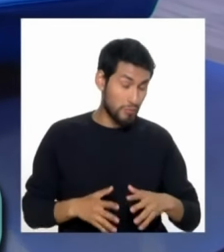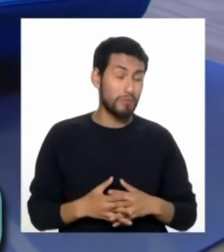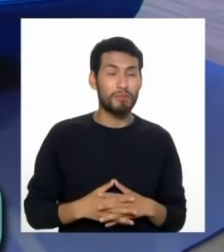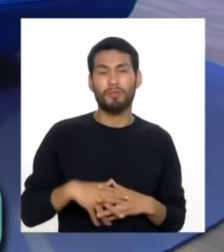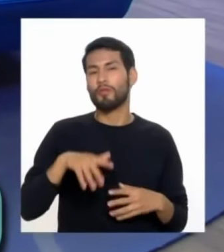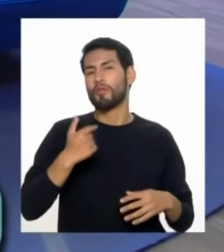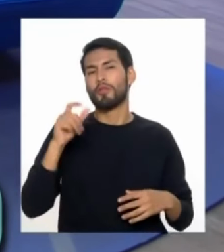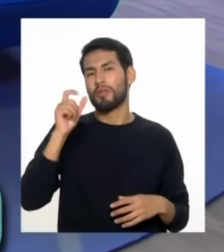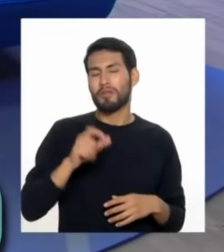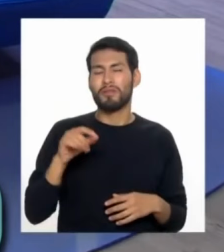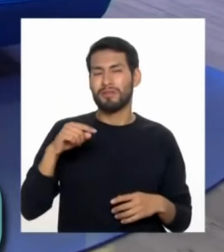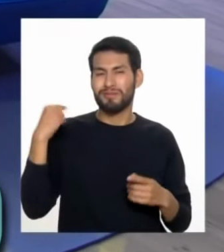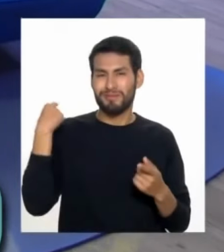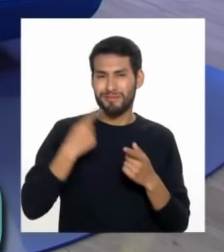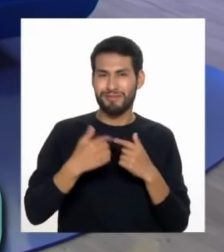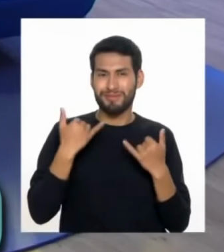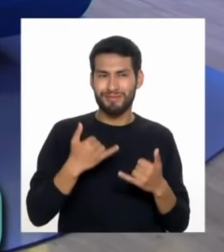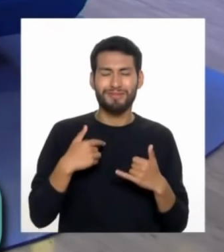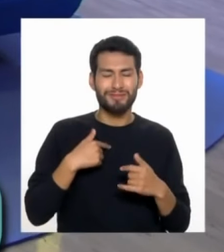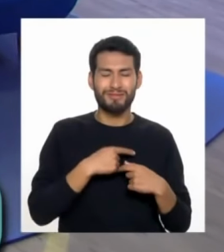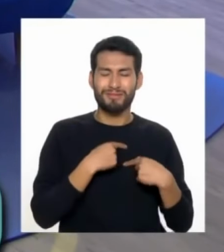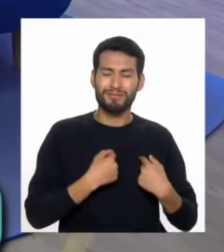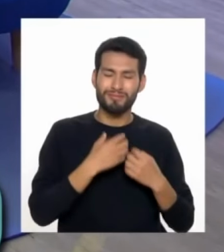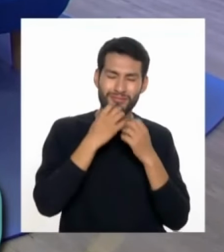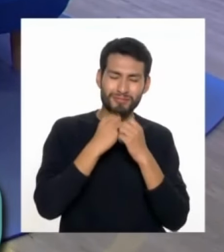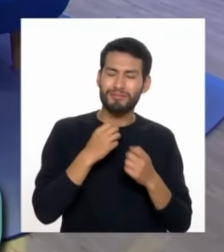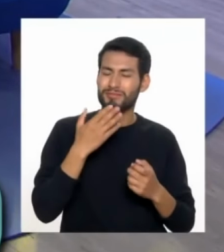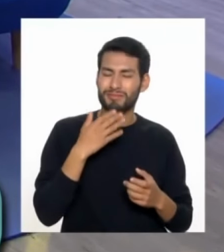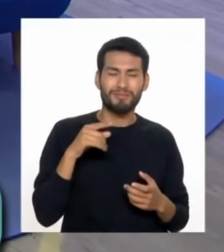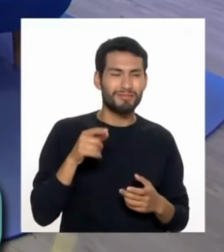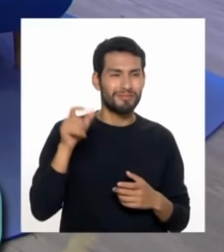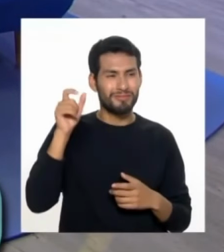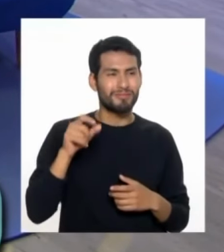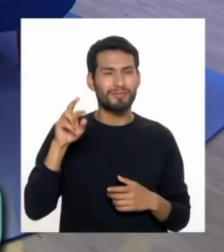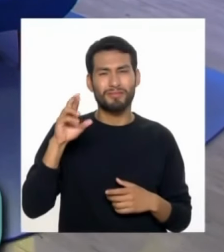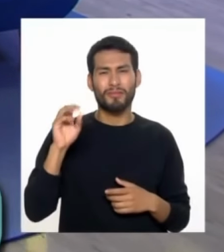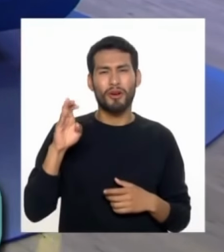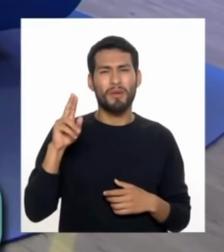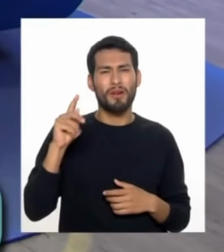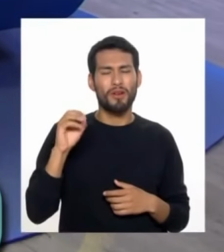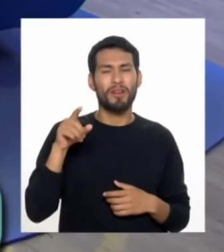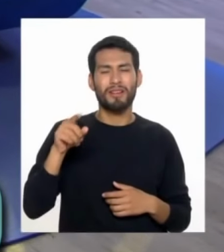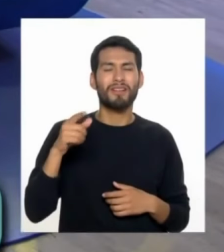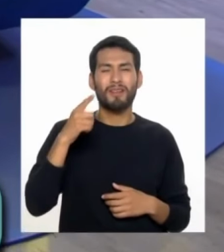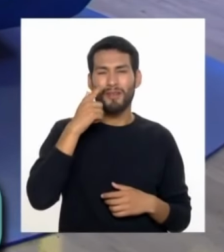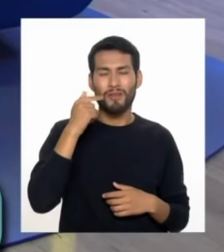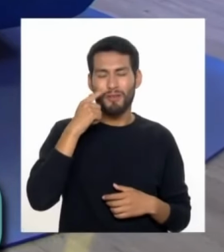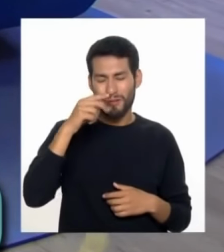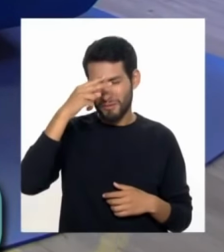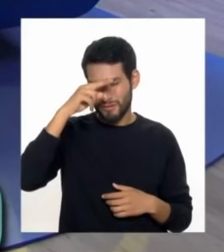Y un personaje que hasta el día de hoy me lo guardo mucho en mi corazón, que fue Roberto Gómez Bolaño, Chepilito.